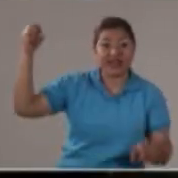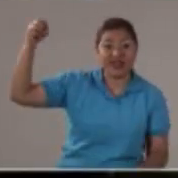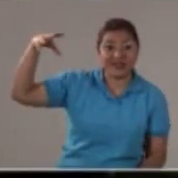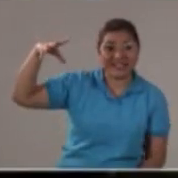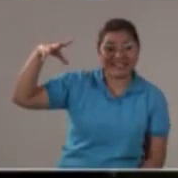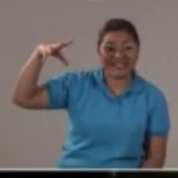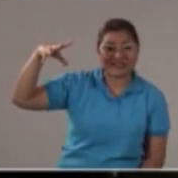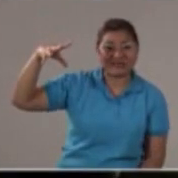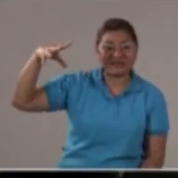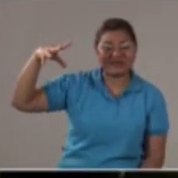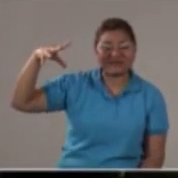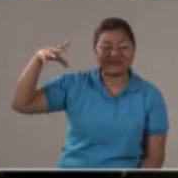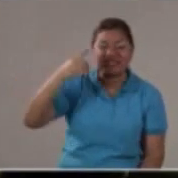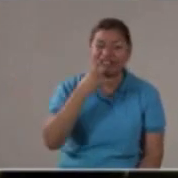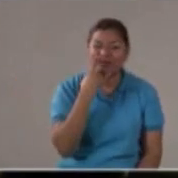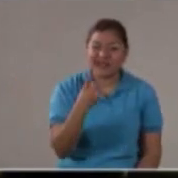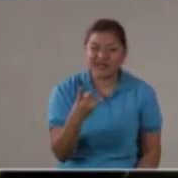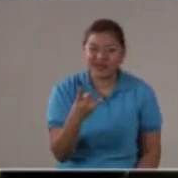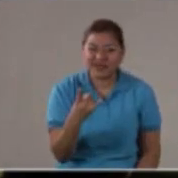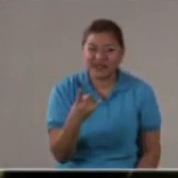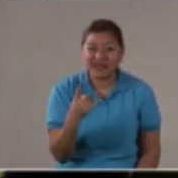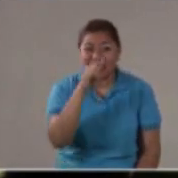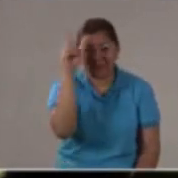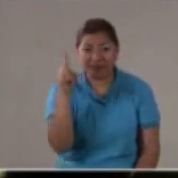Ay, no sé si me están a entender, hermano.